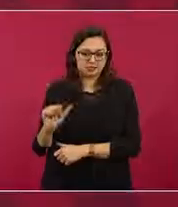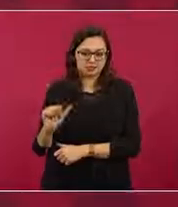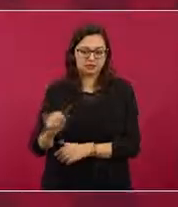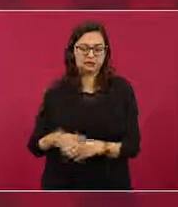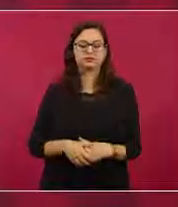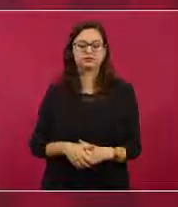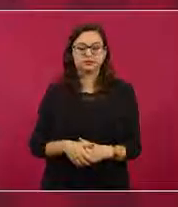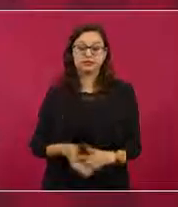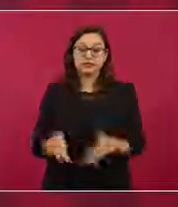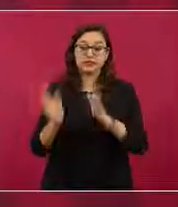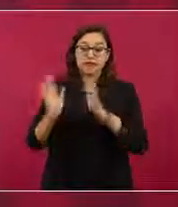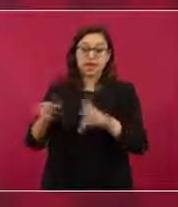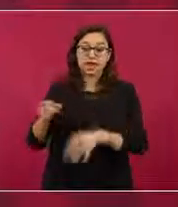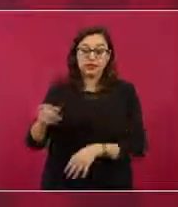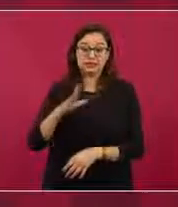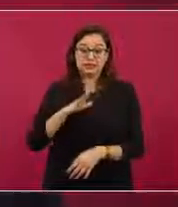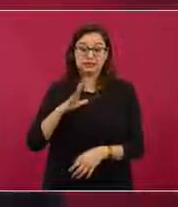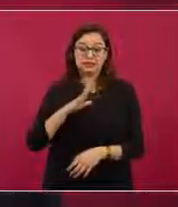Ya